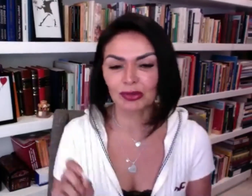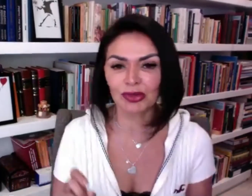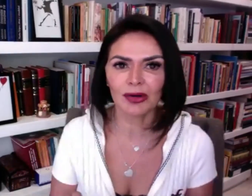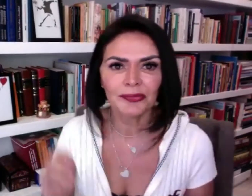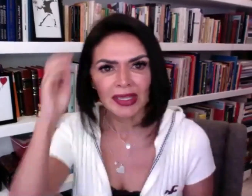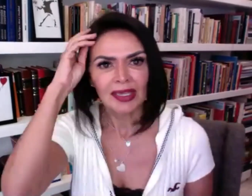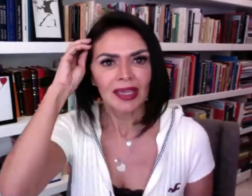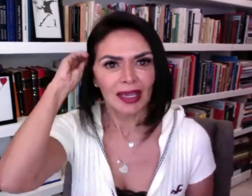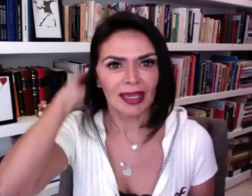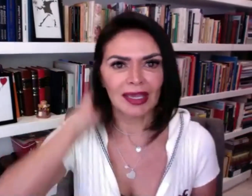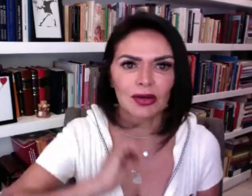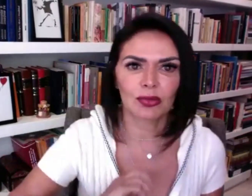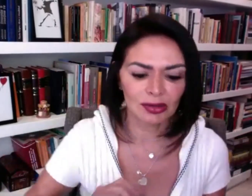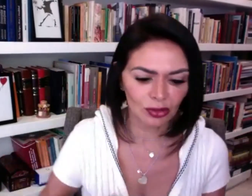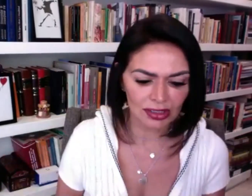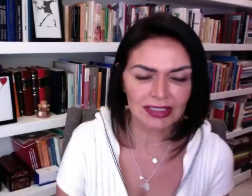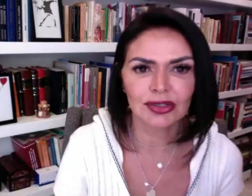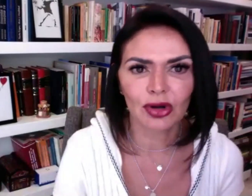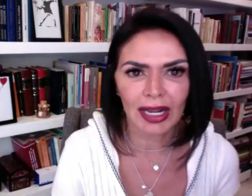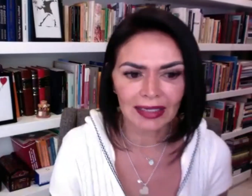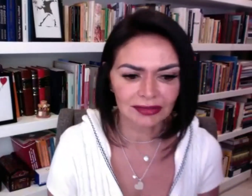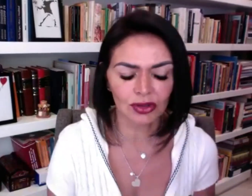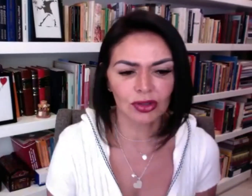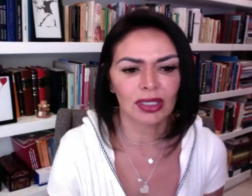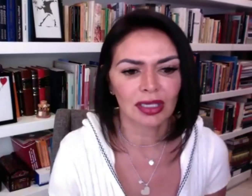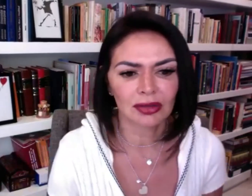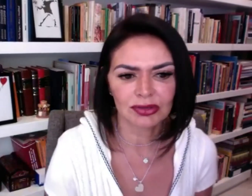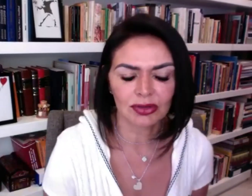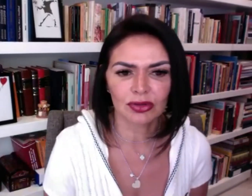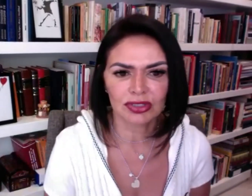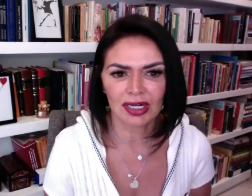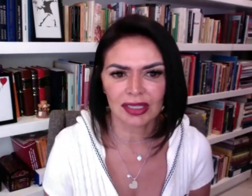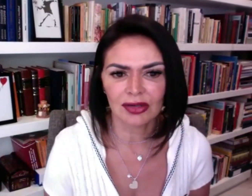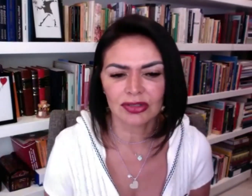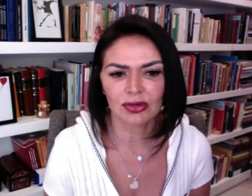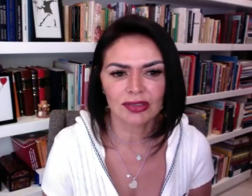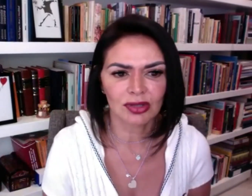Pues yo le dejo ahí para un espacio para platicar. Muchas gracias.